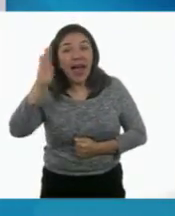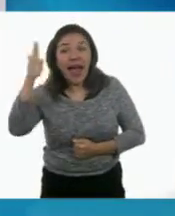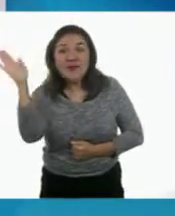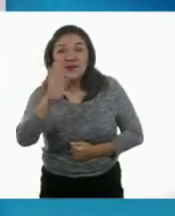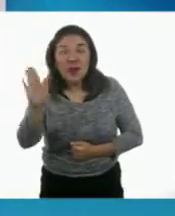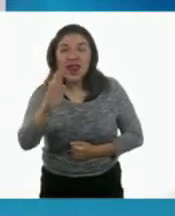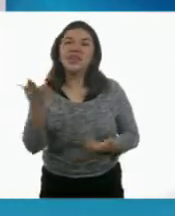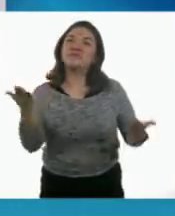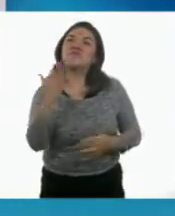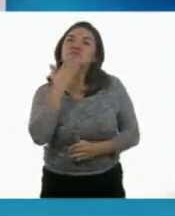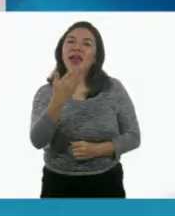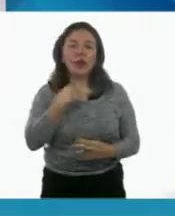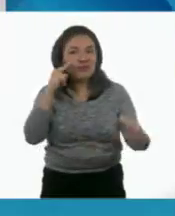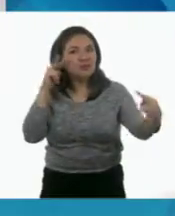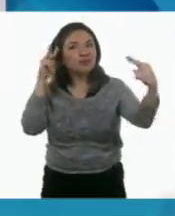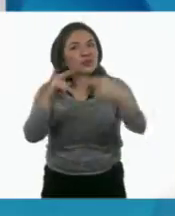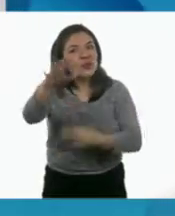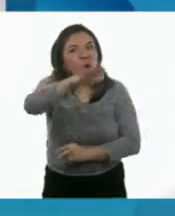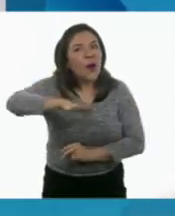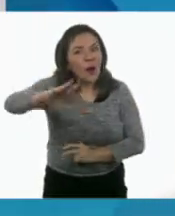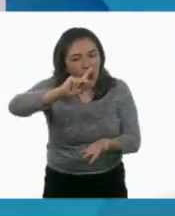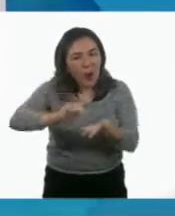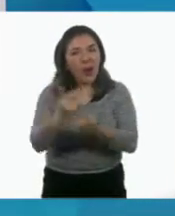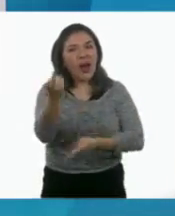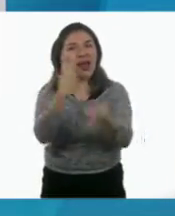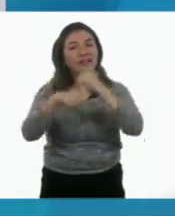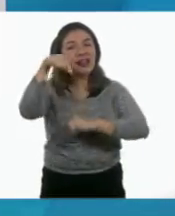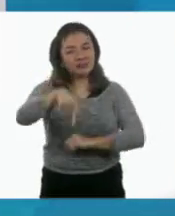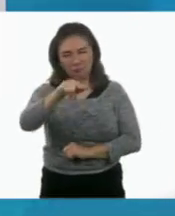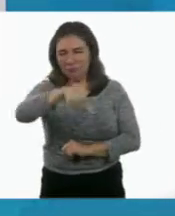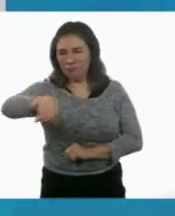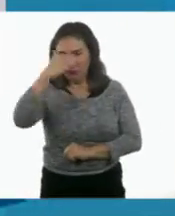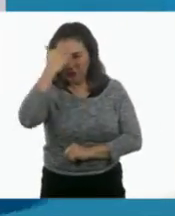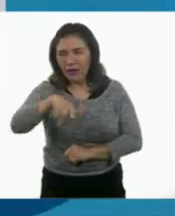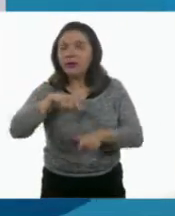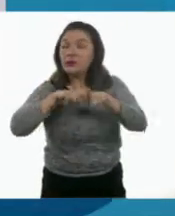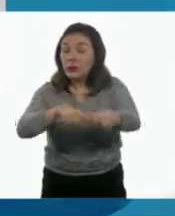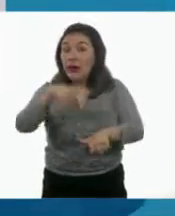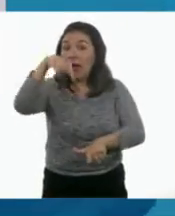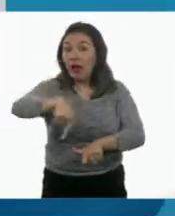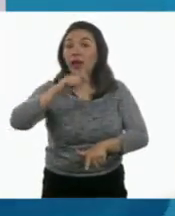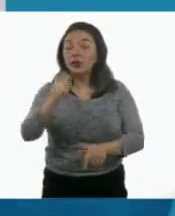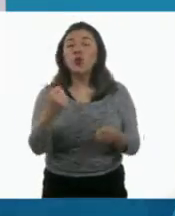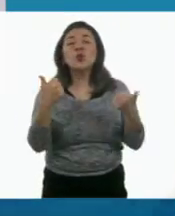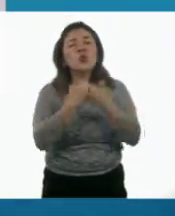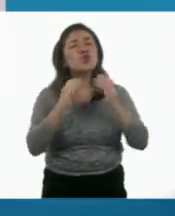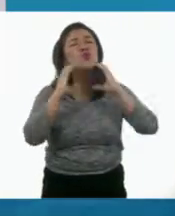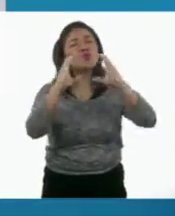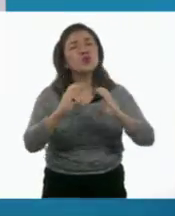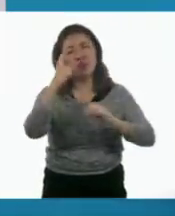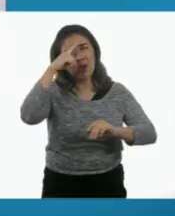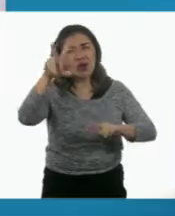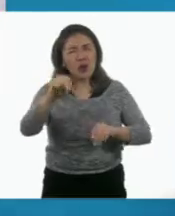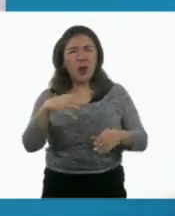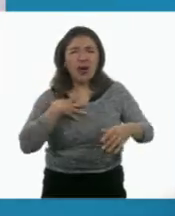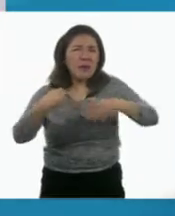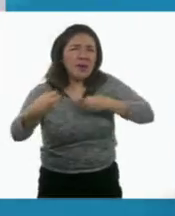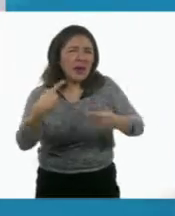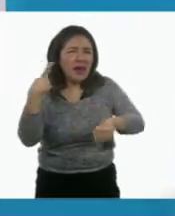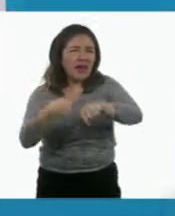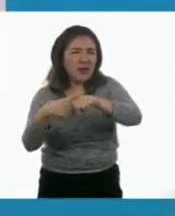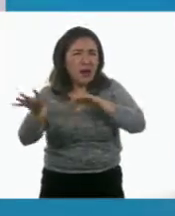¡Hola! ¡Qué bueno verlas y verlos por aquí! Ya saben que continuamos con las medidas para no